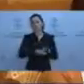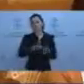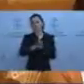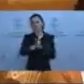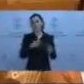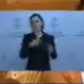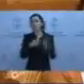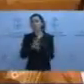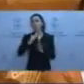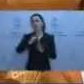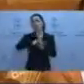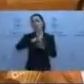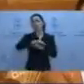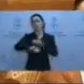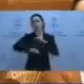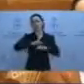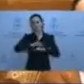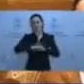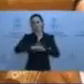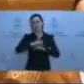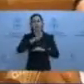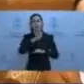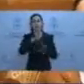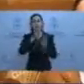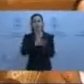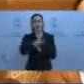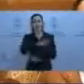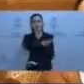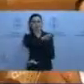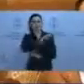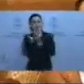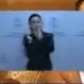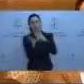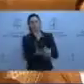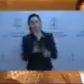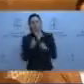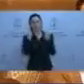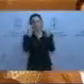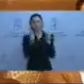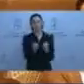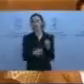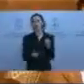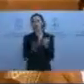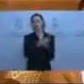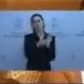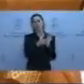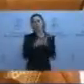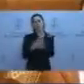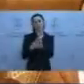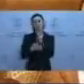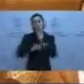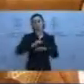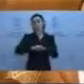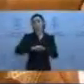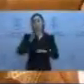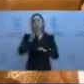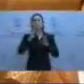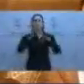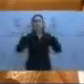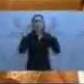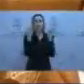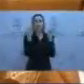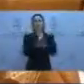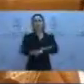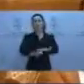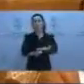grado de ese cumplimiento de ese registro de altos cargos se conozca tal y como establece la ley. No solo por el Consejo de Gobierno, o